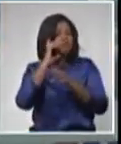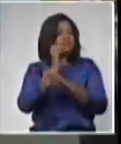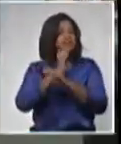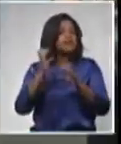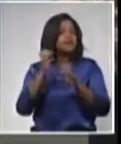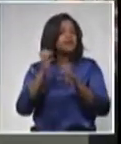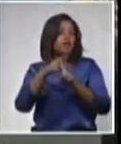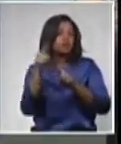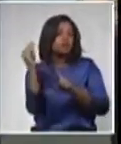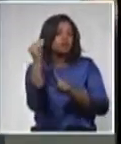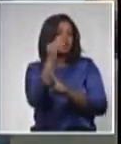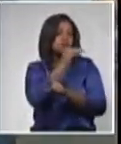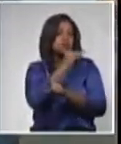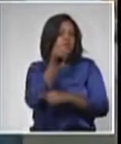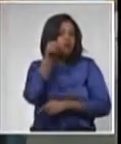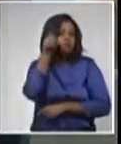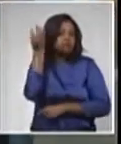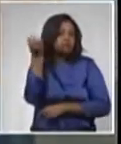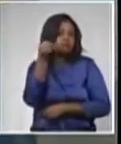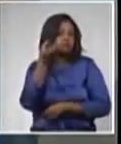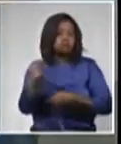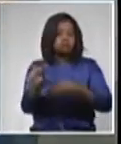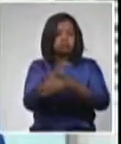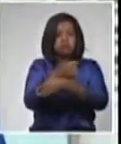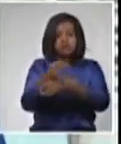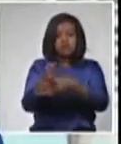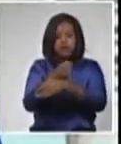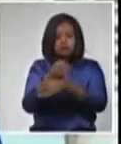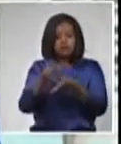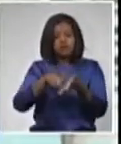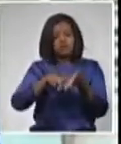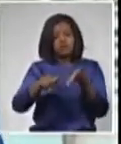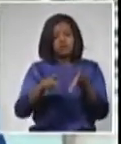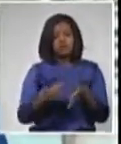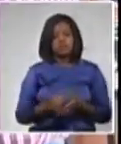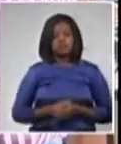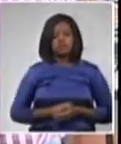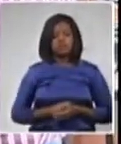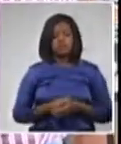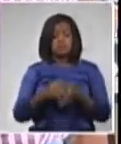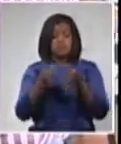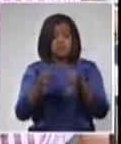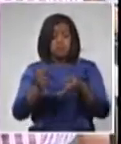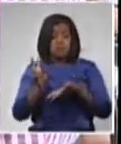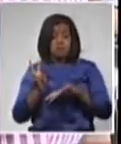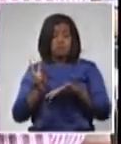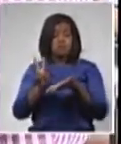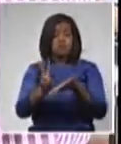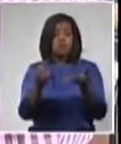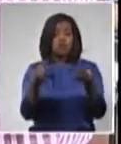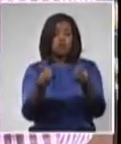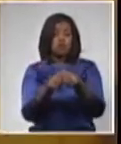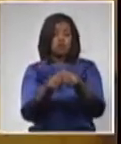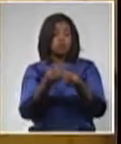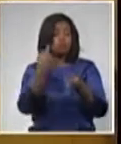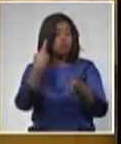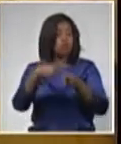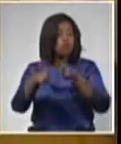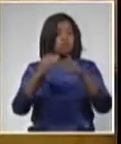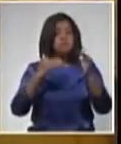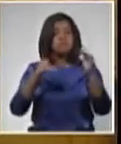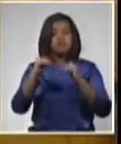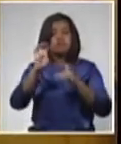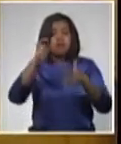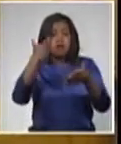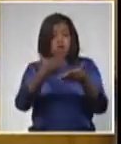innovación en importantes esferas de la provincia. Durante su recorrido, acompañado por la ministra de Educación Enaelsa Velázquez